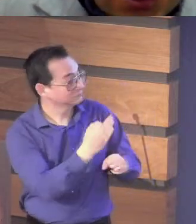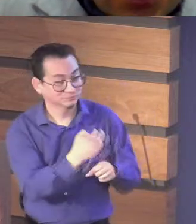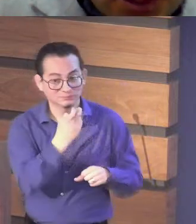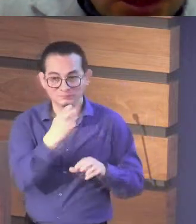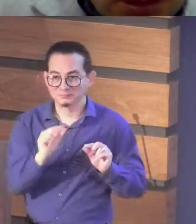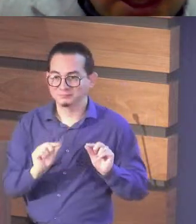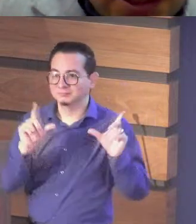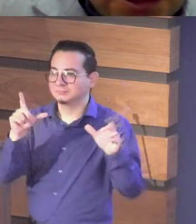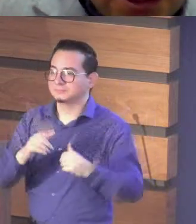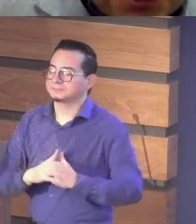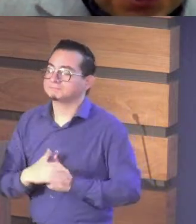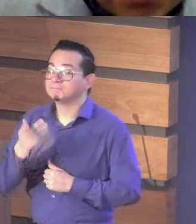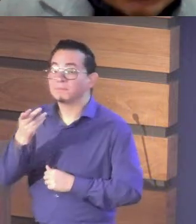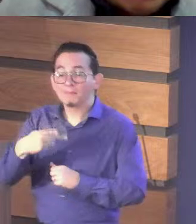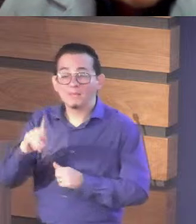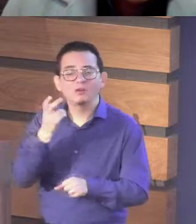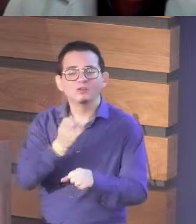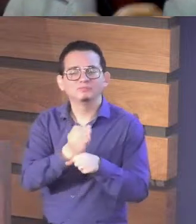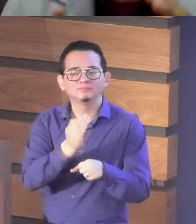Facebook. Pero